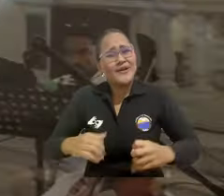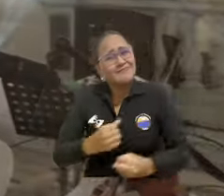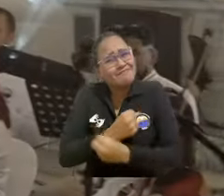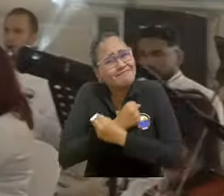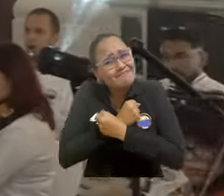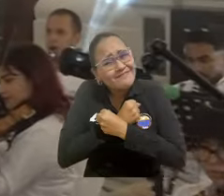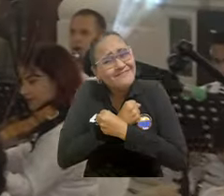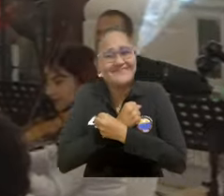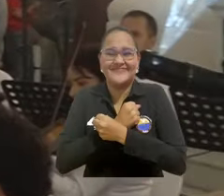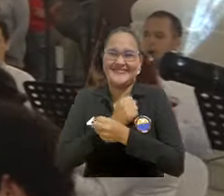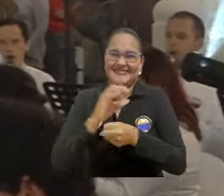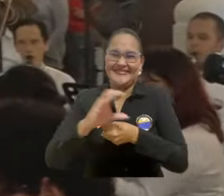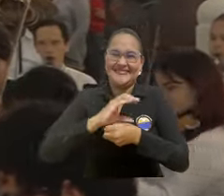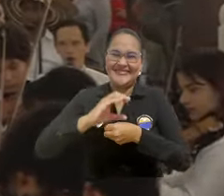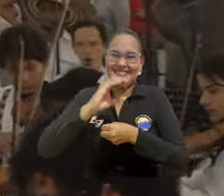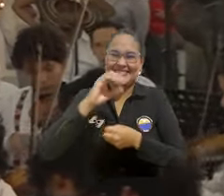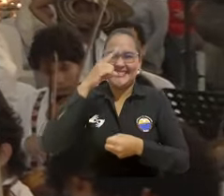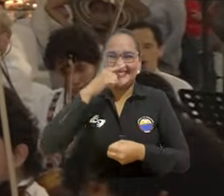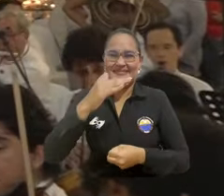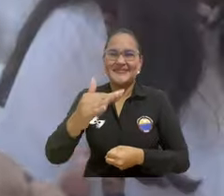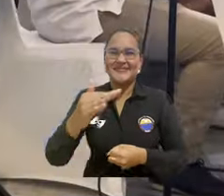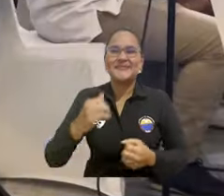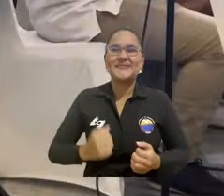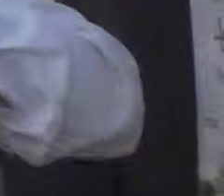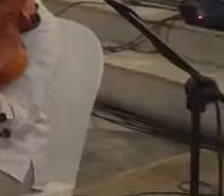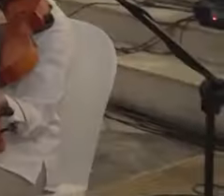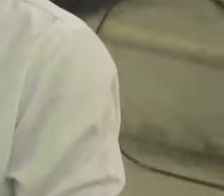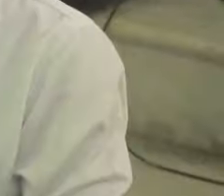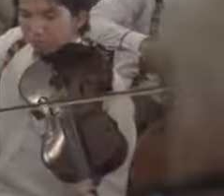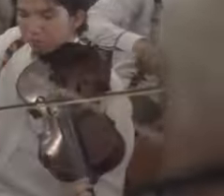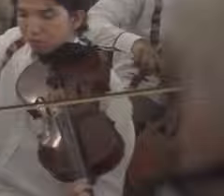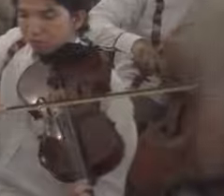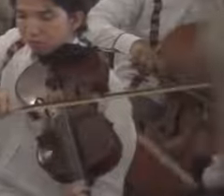nostalgia, de seguir amando a mi ciudad.